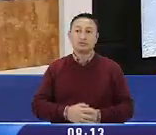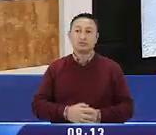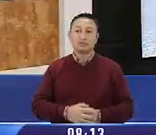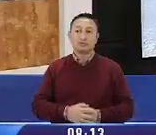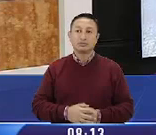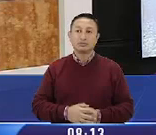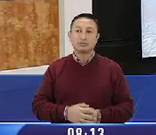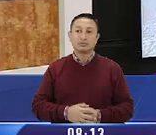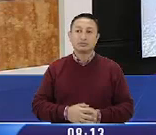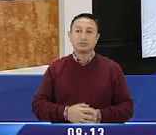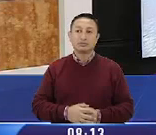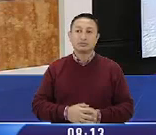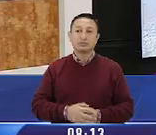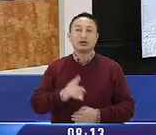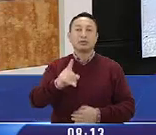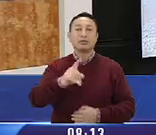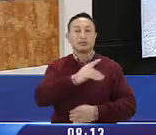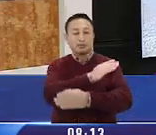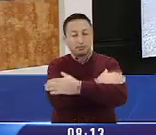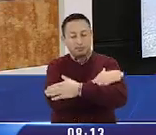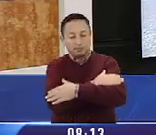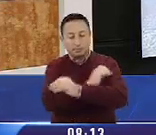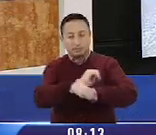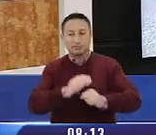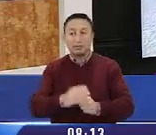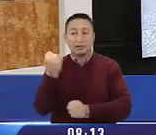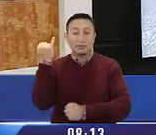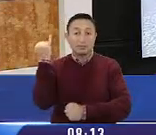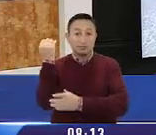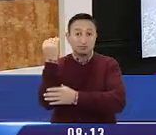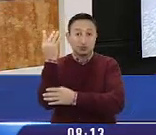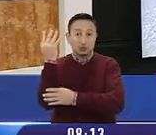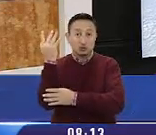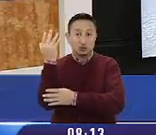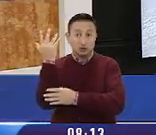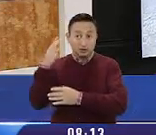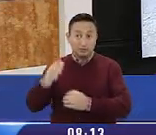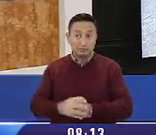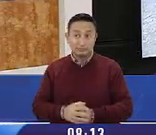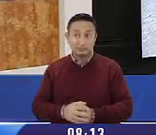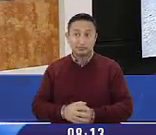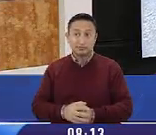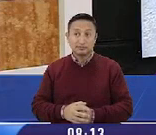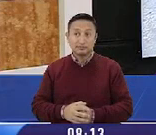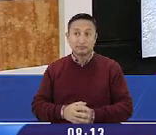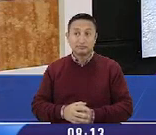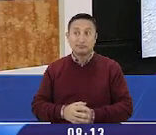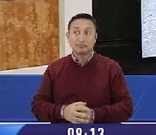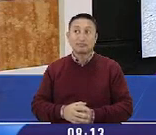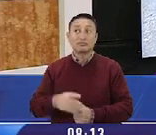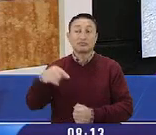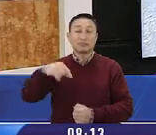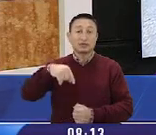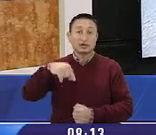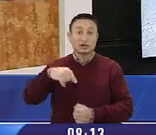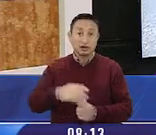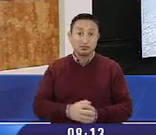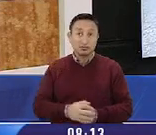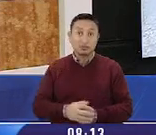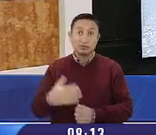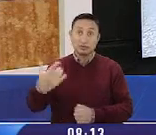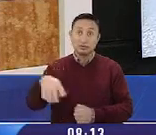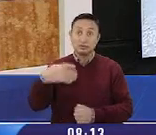Pris, gracias, Pris. Mándame un abrazo al vecino. Y está encendida la velita, ¿no? Oye, de verdad está profundo eso, porque caerse ahí complicadito,